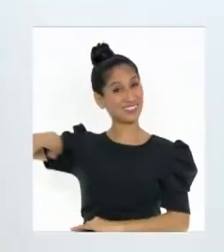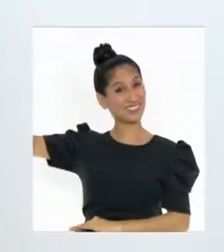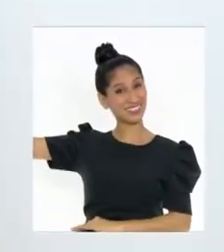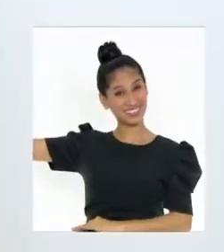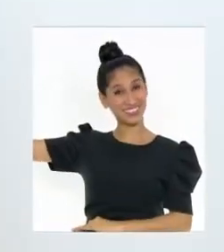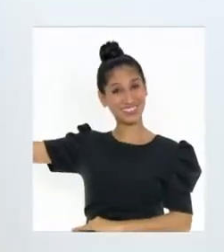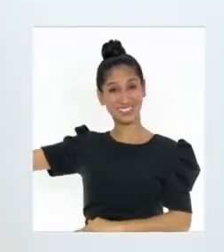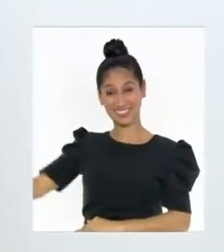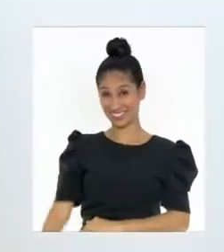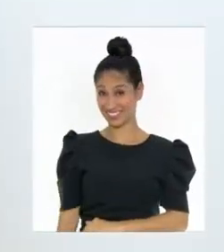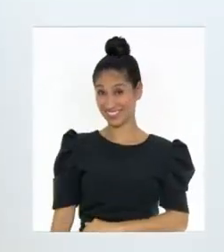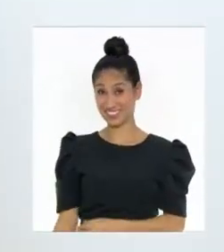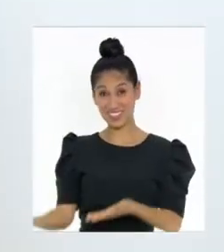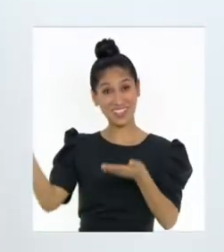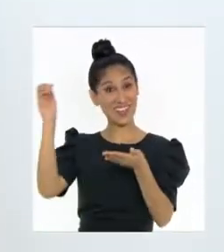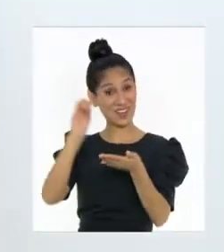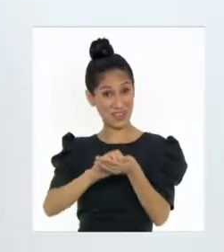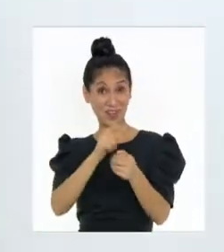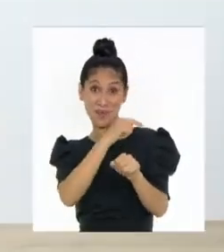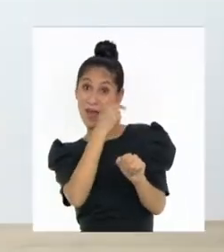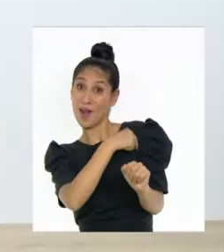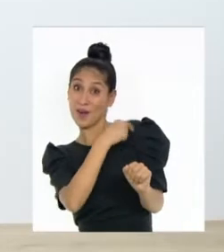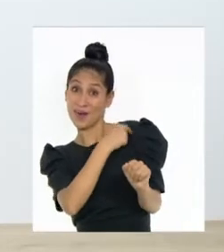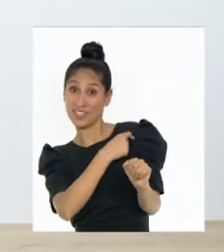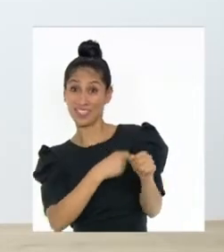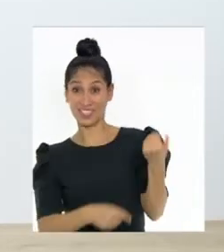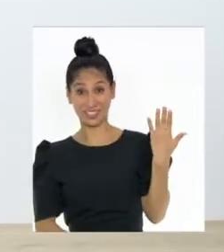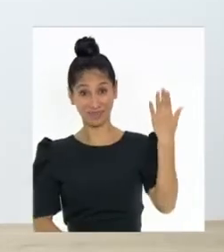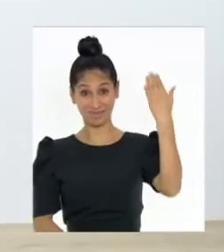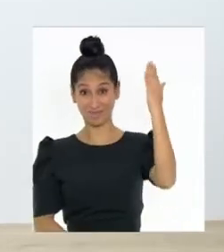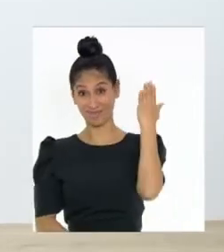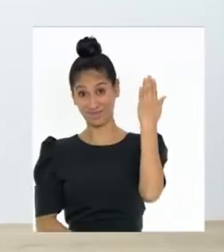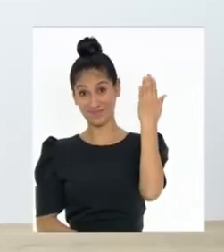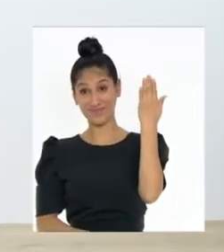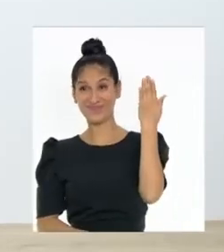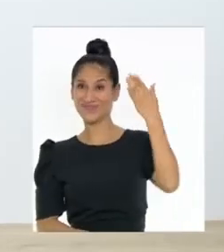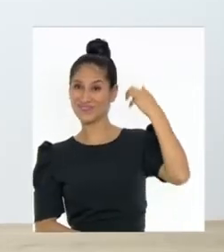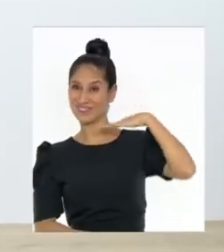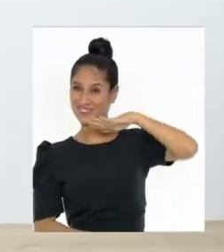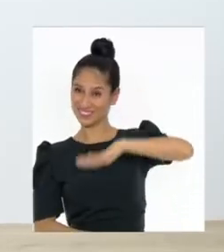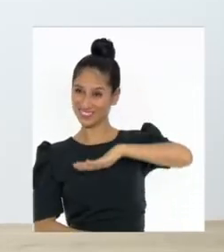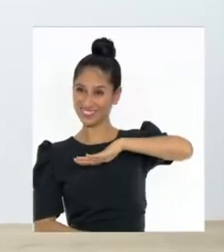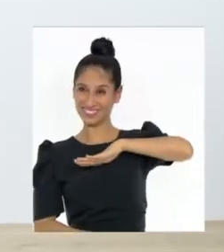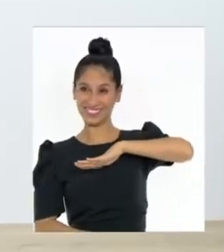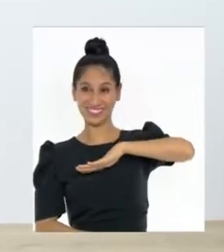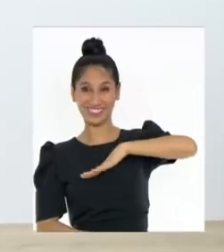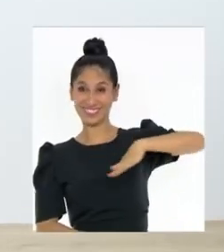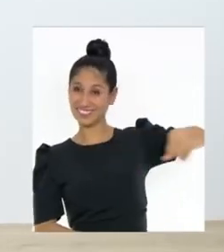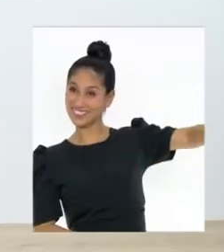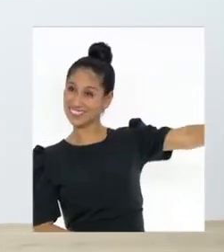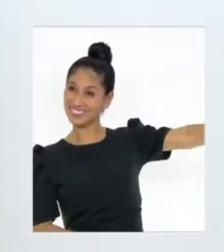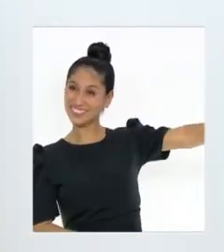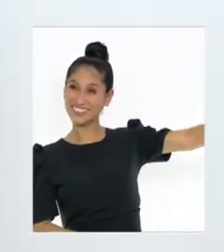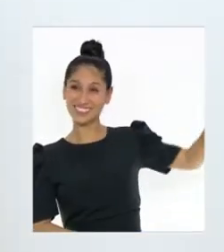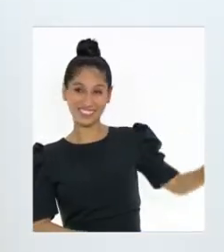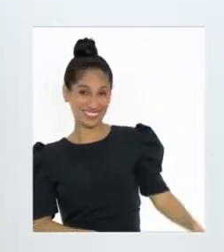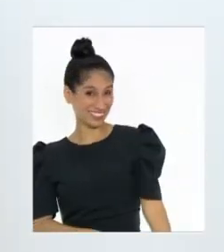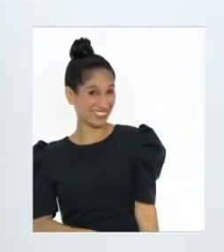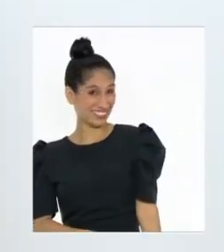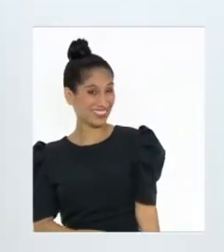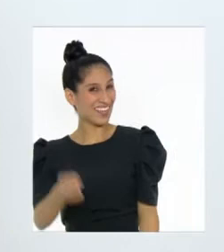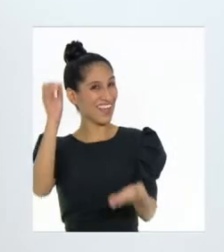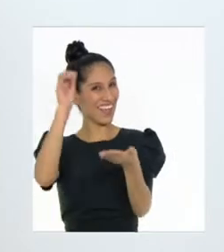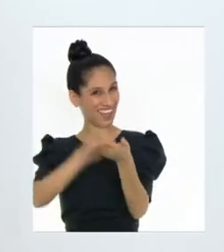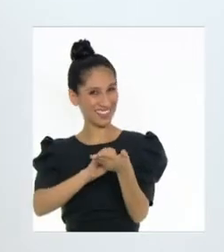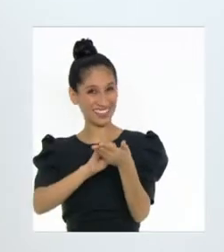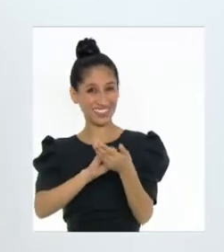y bajo. Lo intentamos con la izquierda. Subo mi mano, levanto el codo y estiro y bajo. Una vez